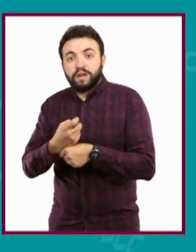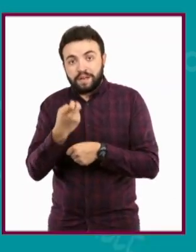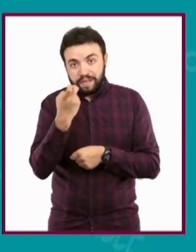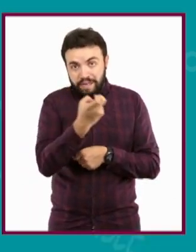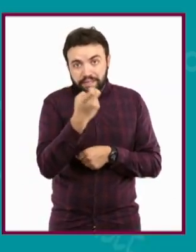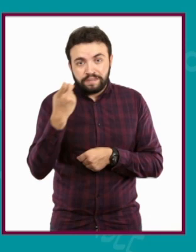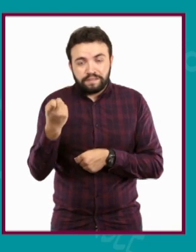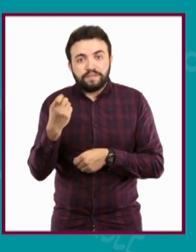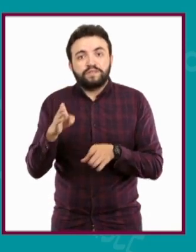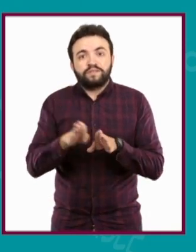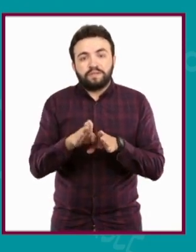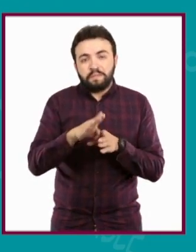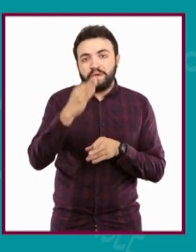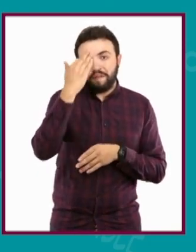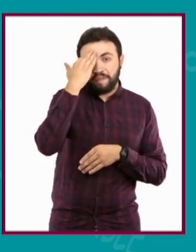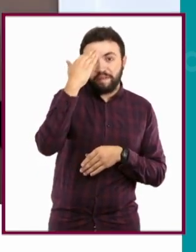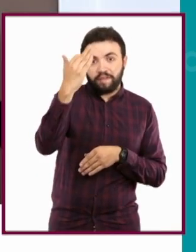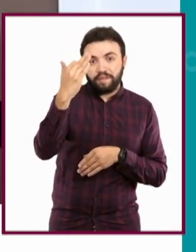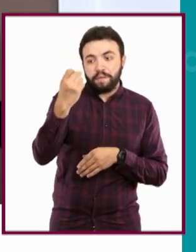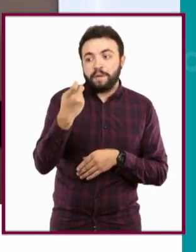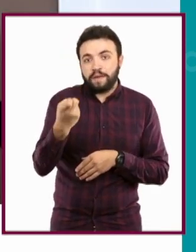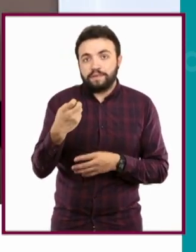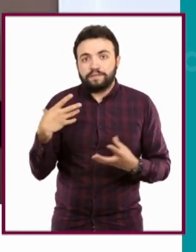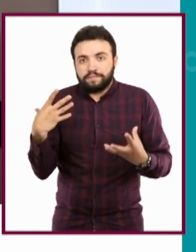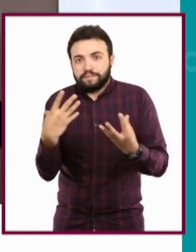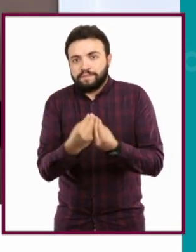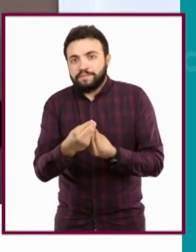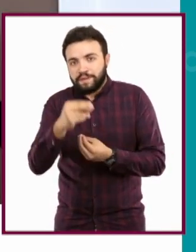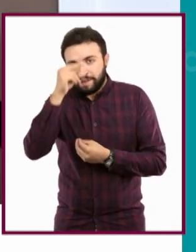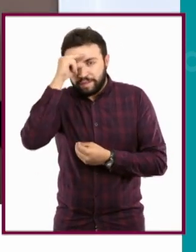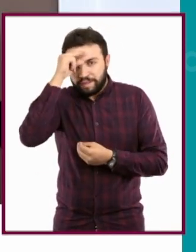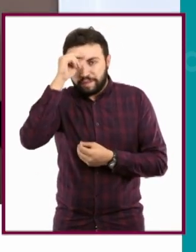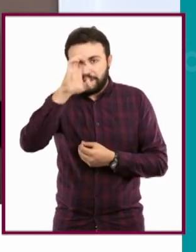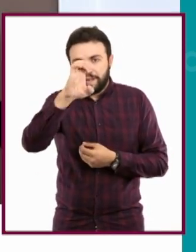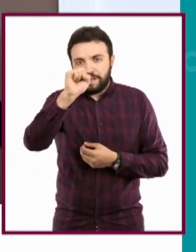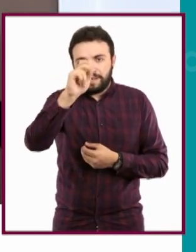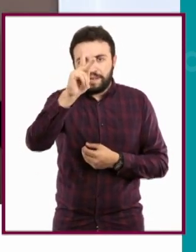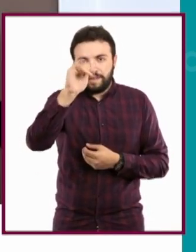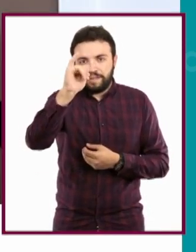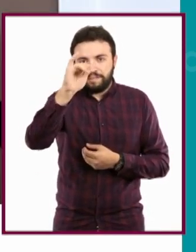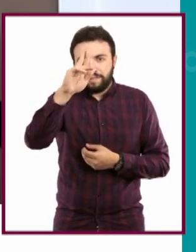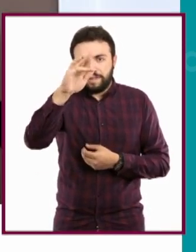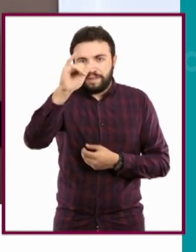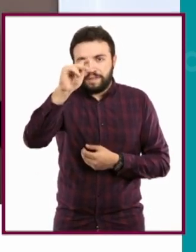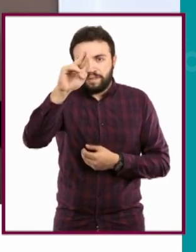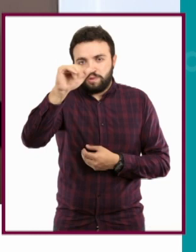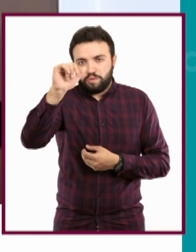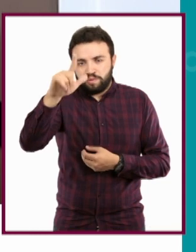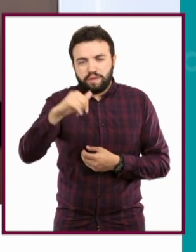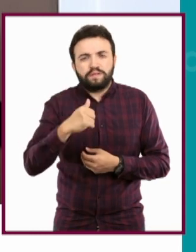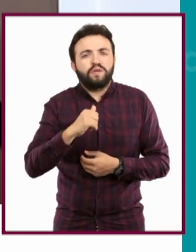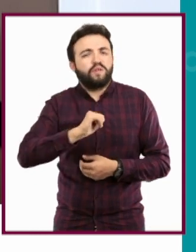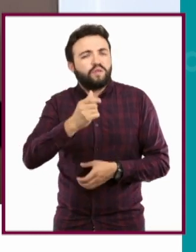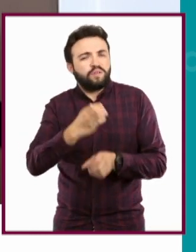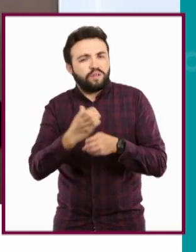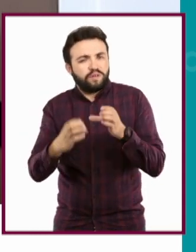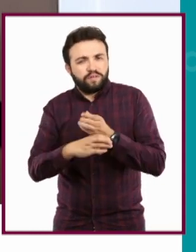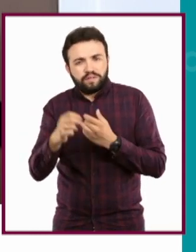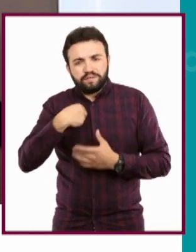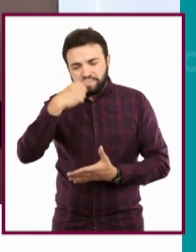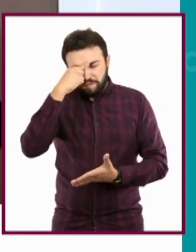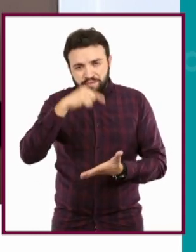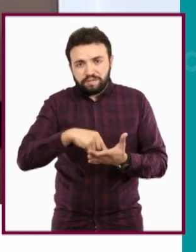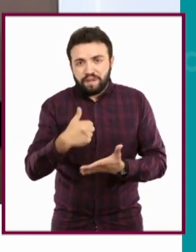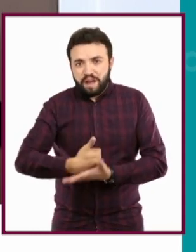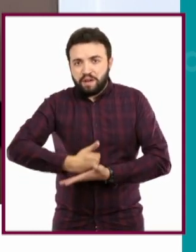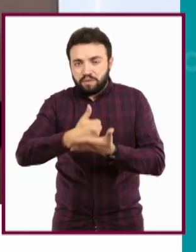es parte de la inteligencia espiritual. Otra parte de la inteligencia espiritual que creo que ayuda mucho a